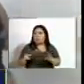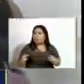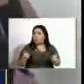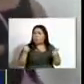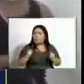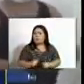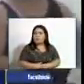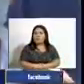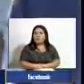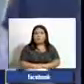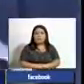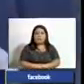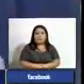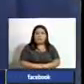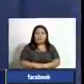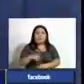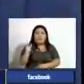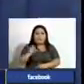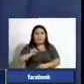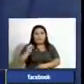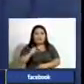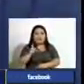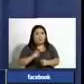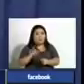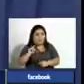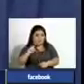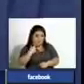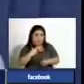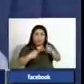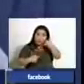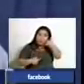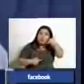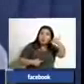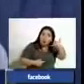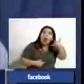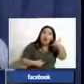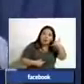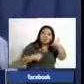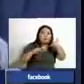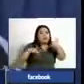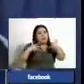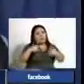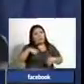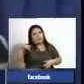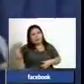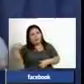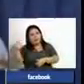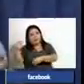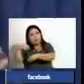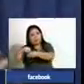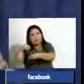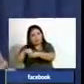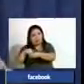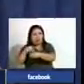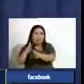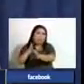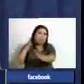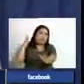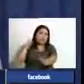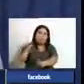tornado más rápido. Sí, sí, teníamos que consultarlo para venir seguro, ¿va? Y no hacer la aglomeración que se hace